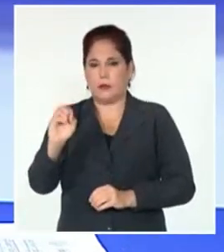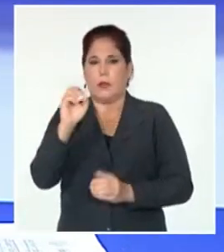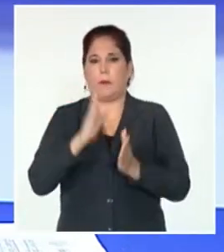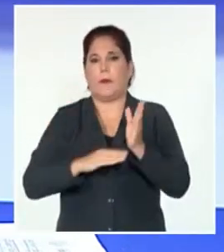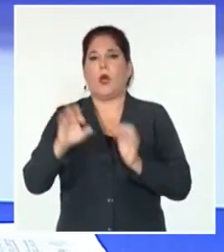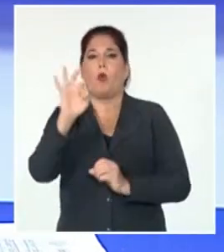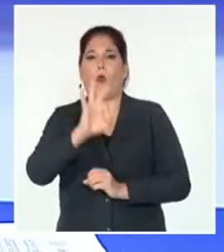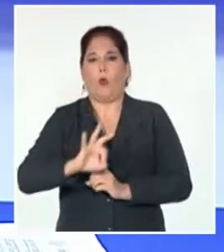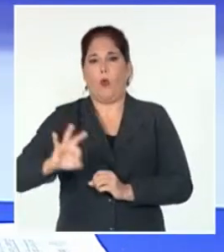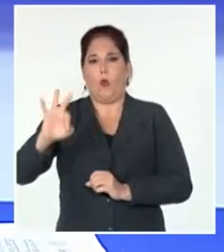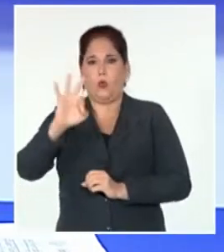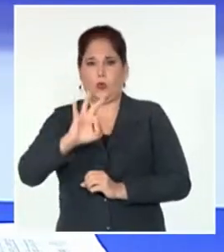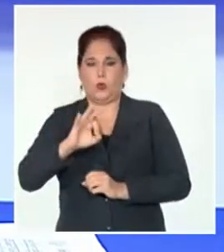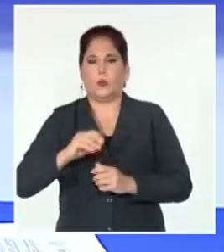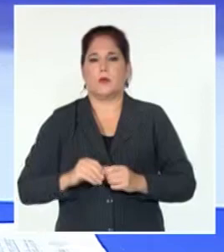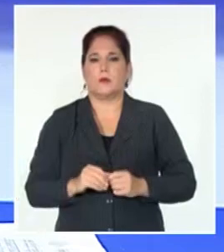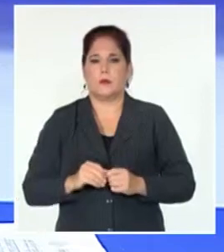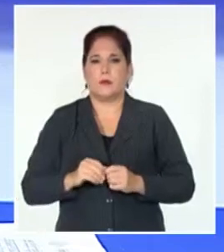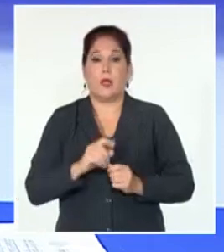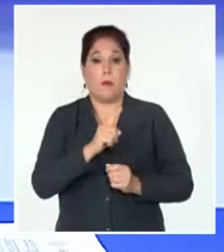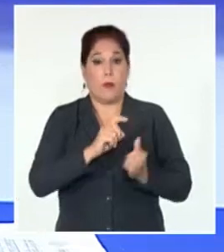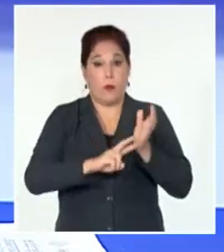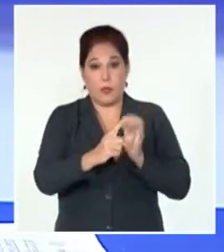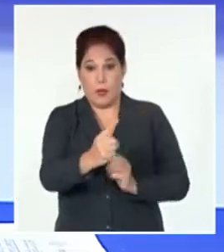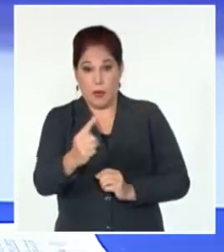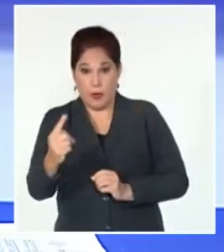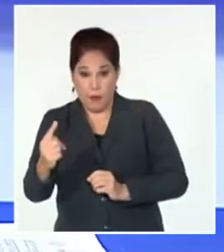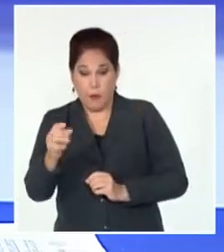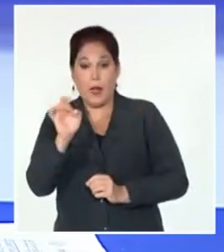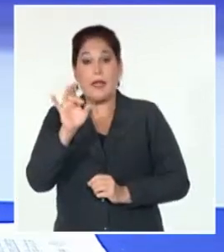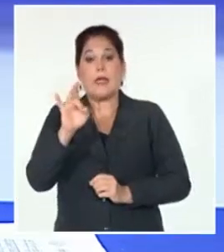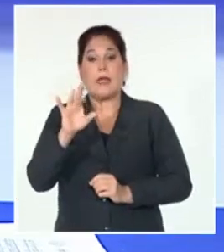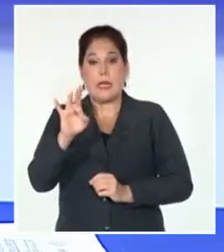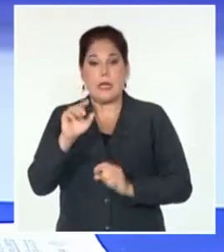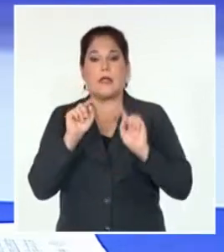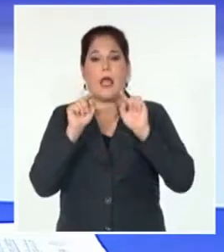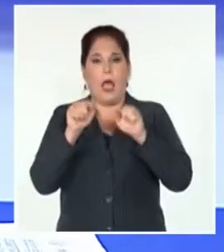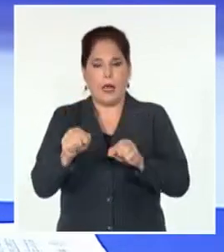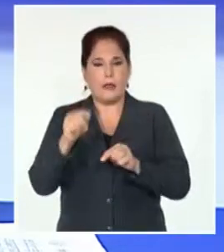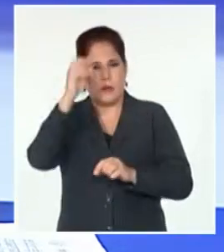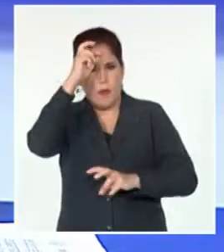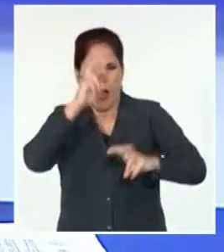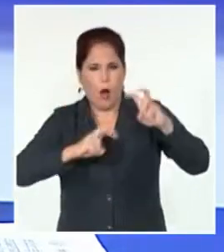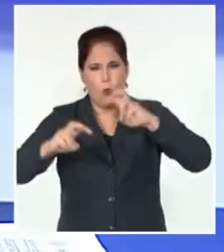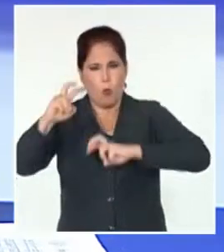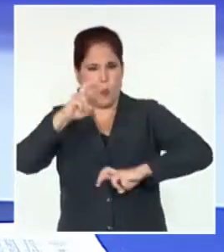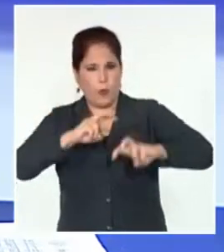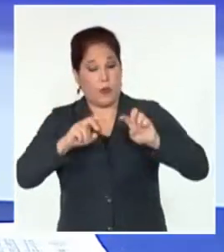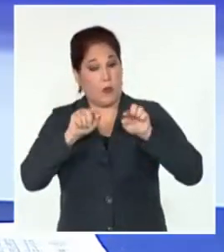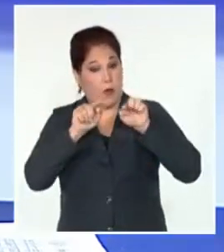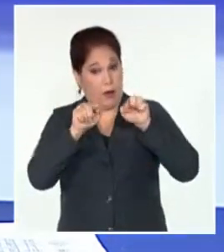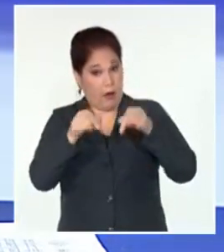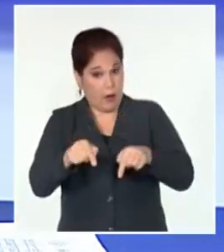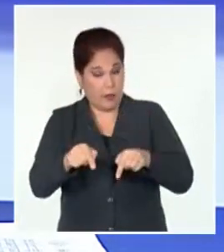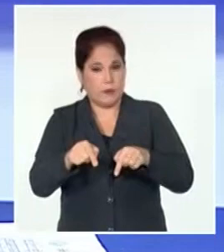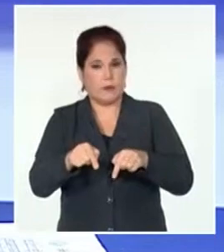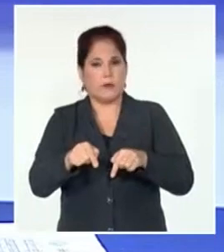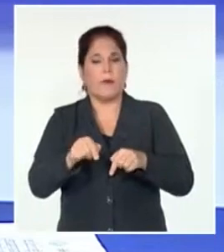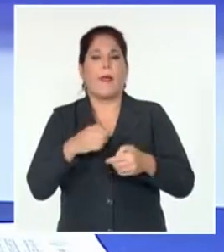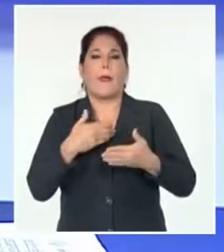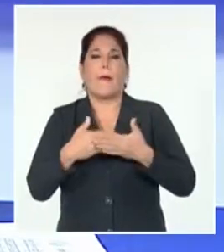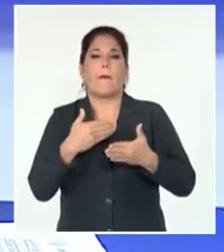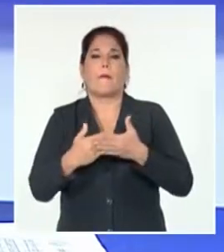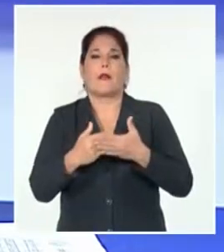En la oriental provincia son 15 las entidades auditadas, entre las que figuran la UVB Combinado de